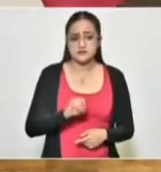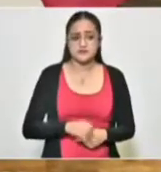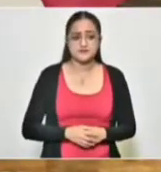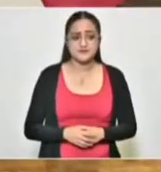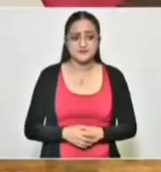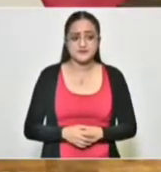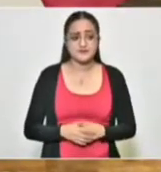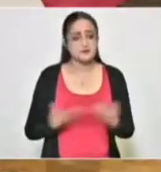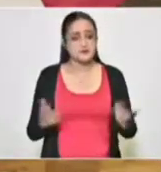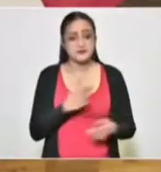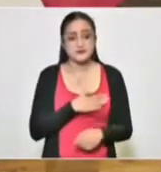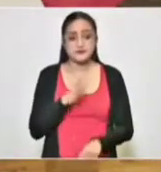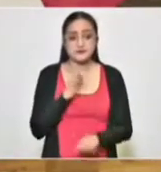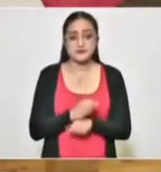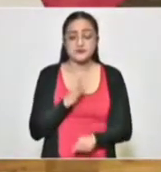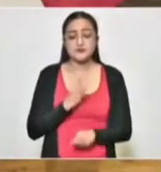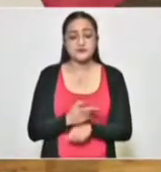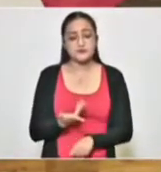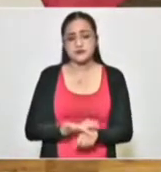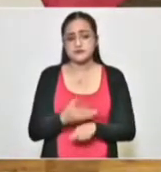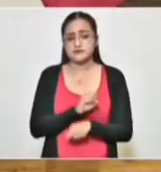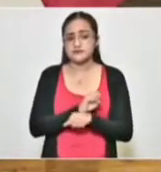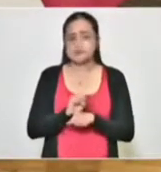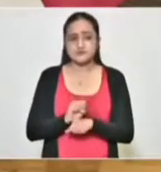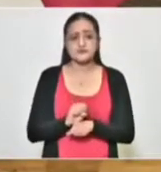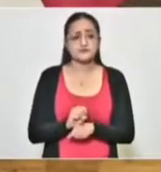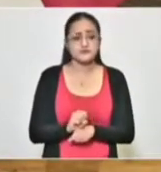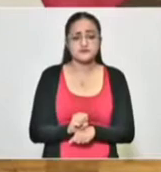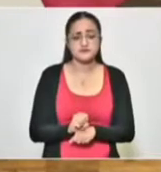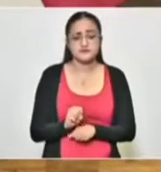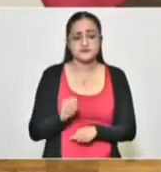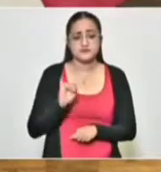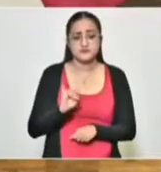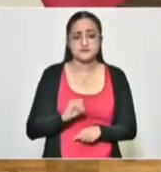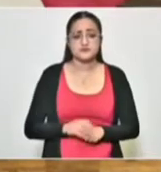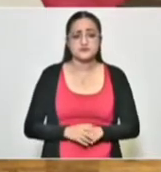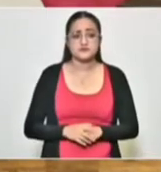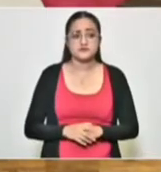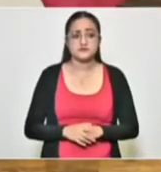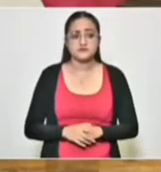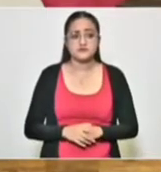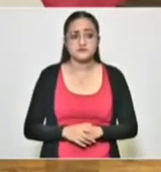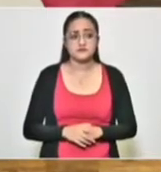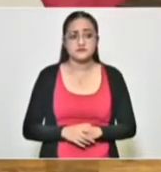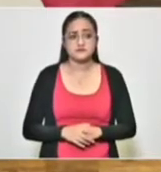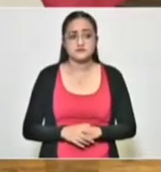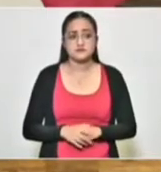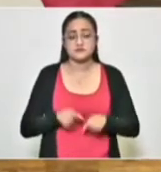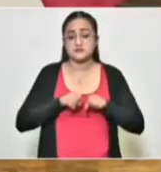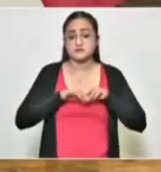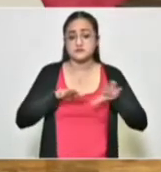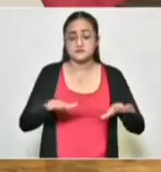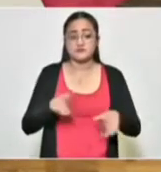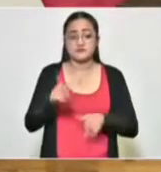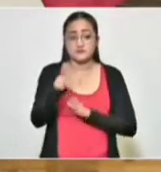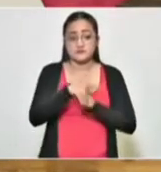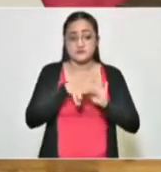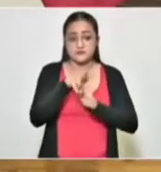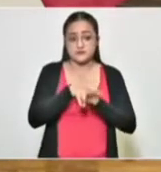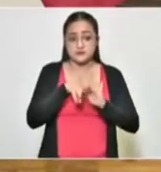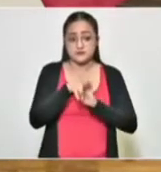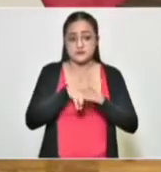Y bueno, a ver, muy sencillo, muy, muy sencillo. Se viralizó un video,